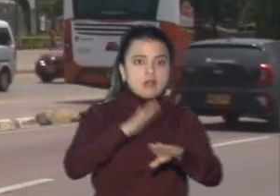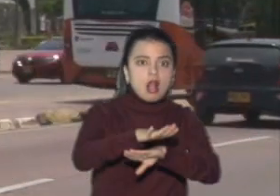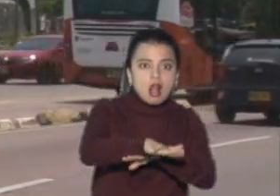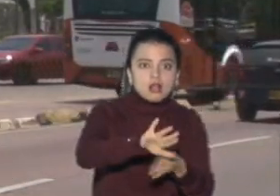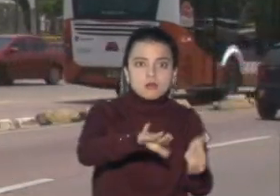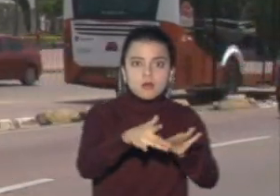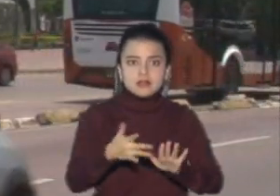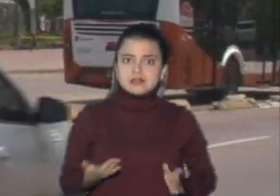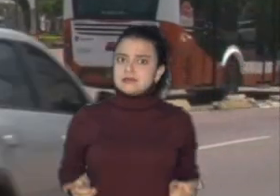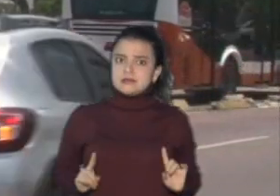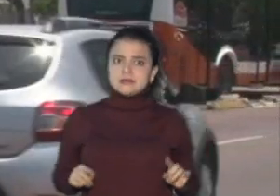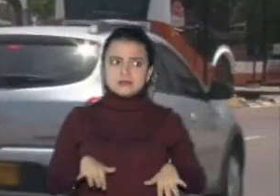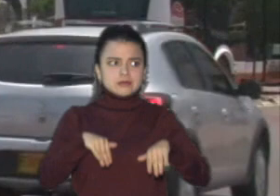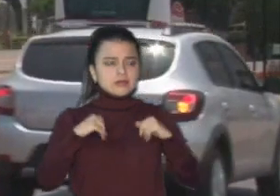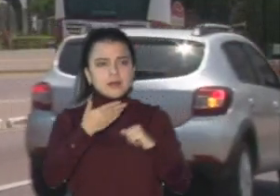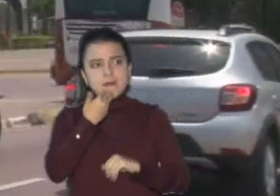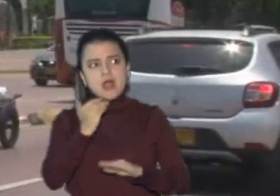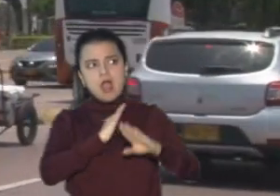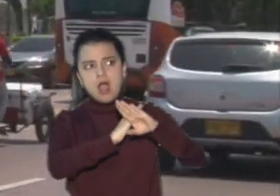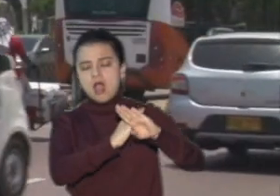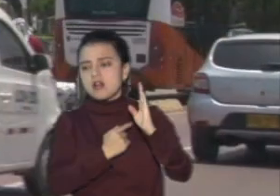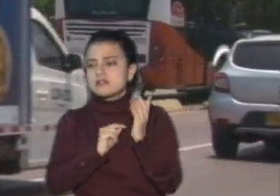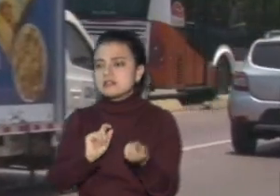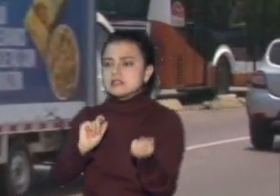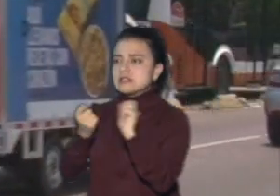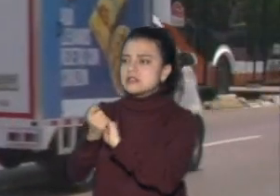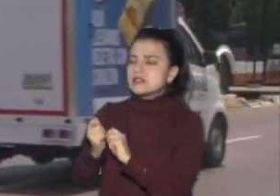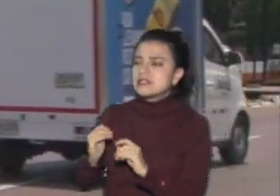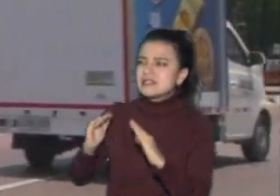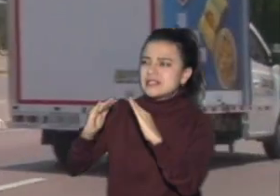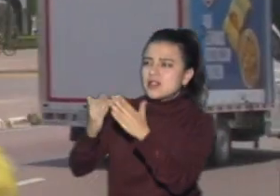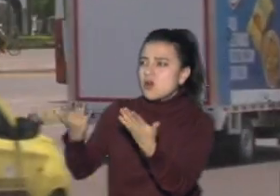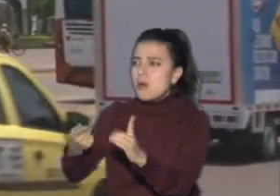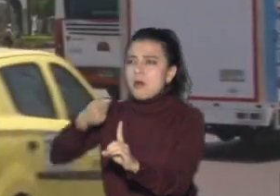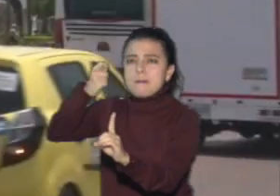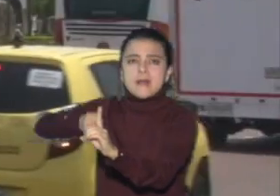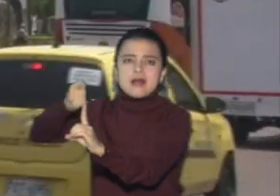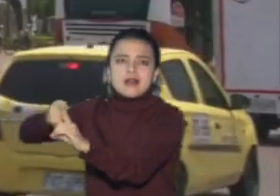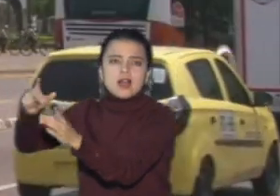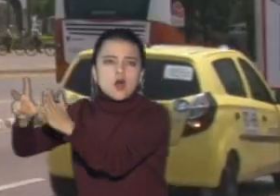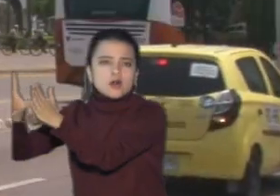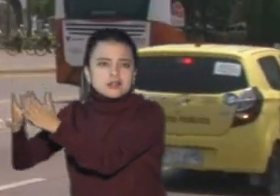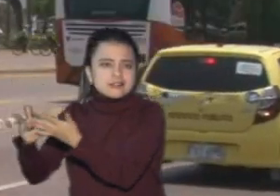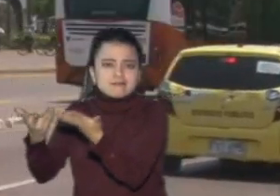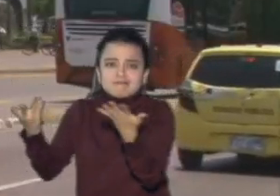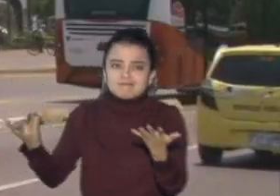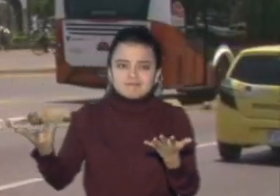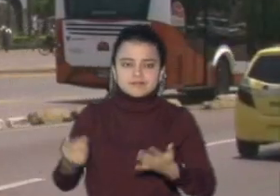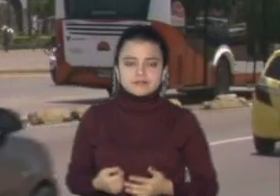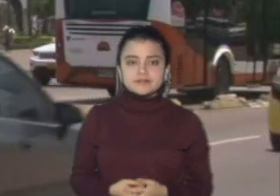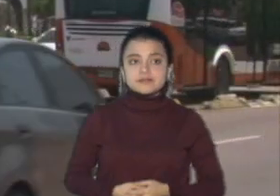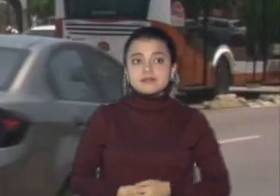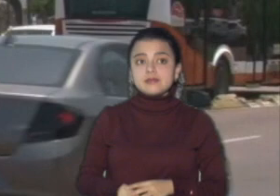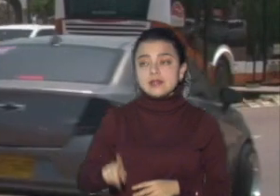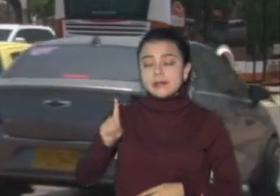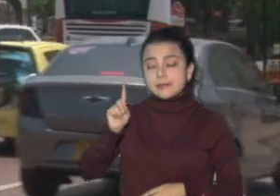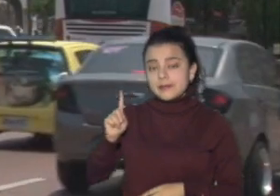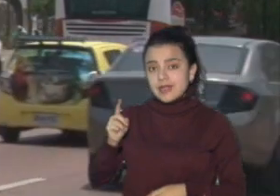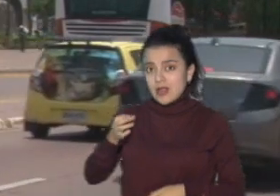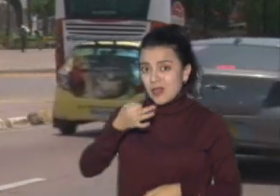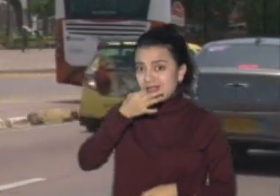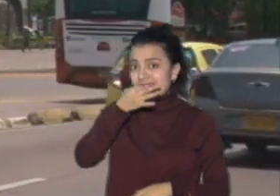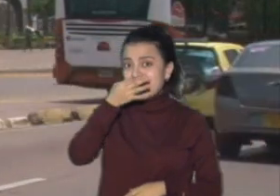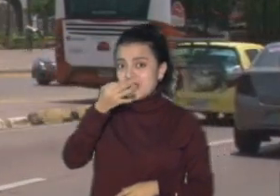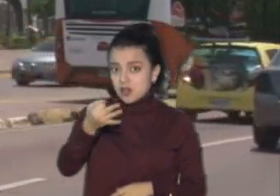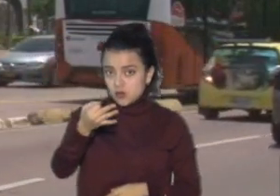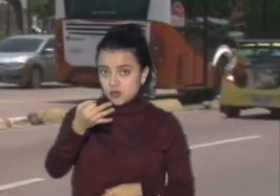las garantías necesarias para poder ejercer esta labor. Además, denuncian que la labor y el liderazgo de hombres y mujeres